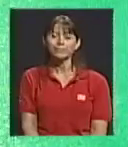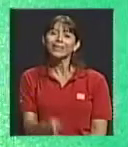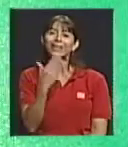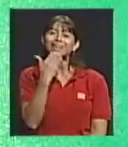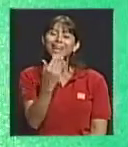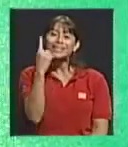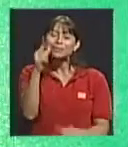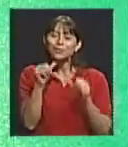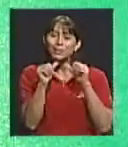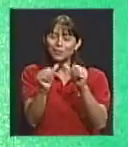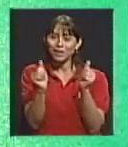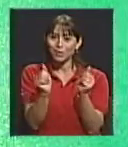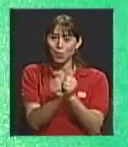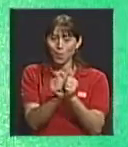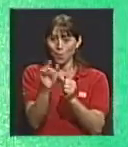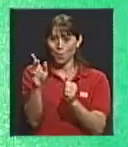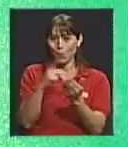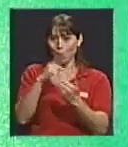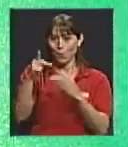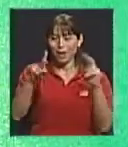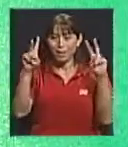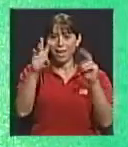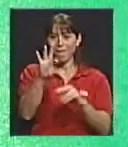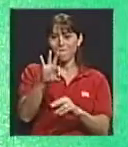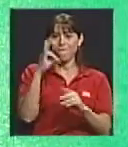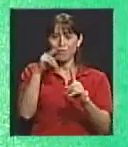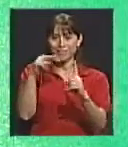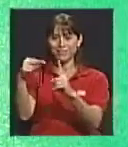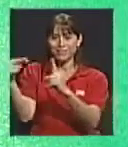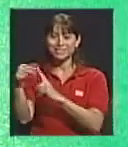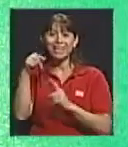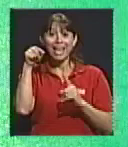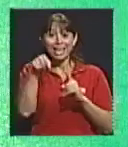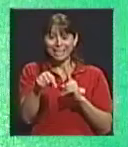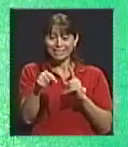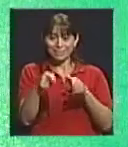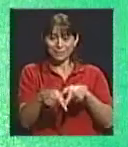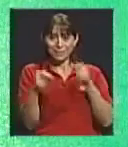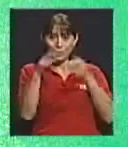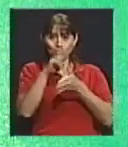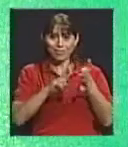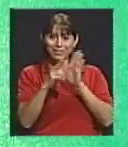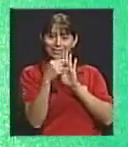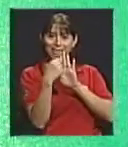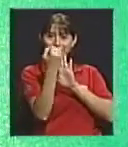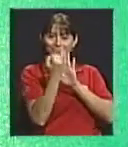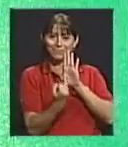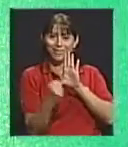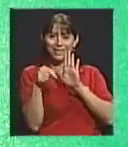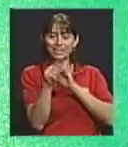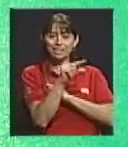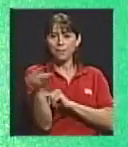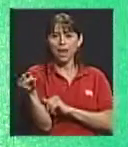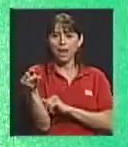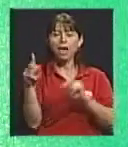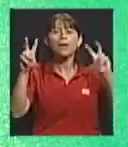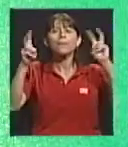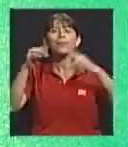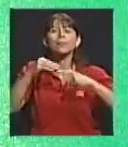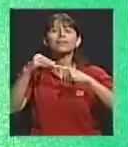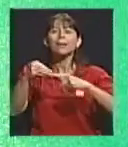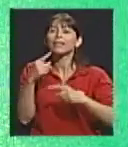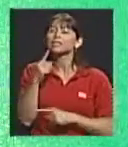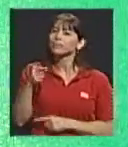Gracias por mantenerse con puntos de vista Esa es la portada de universidad de esta semana el titular principal